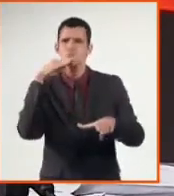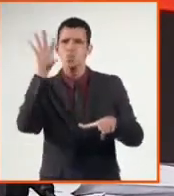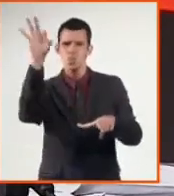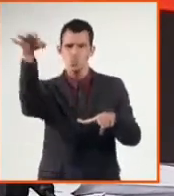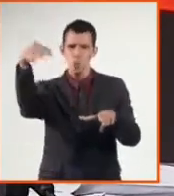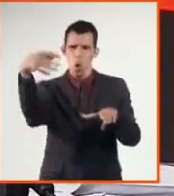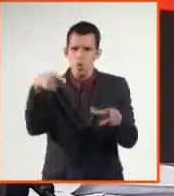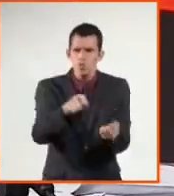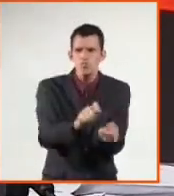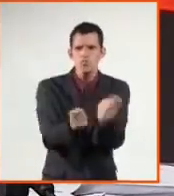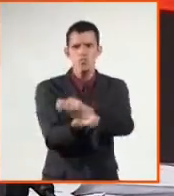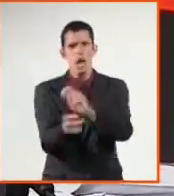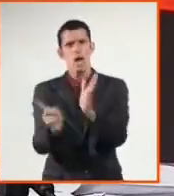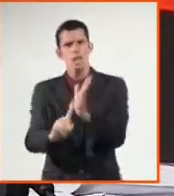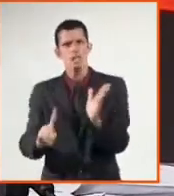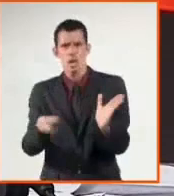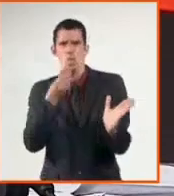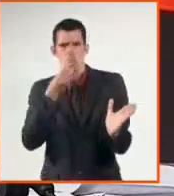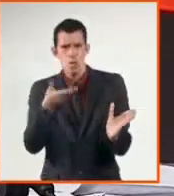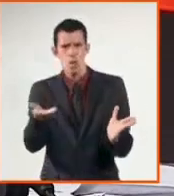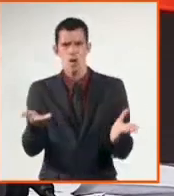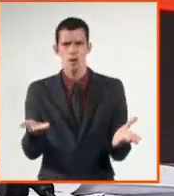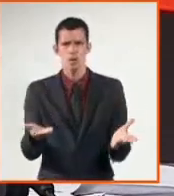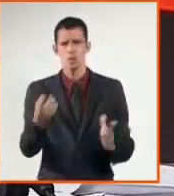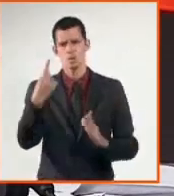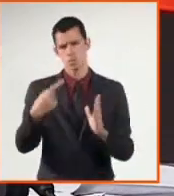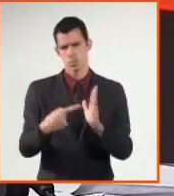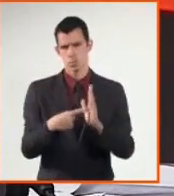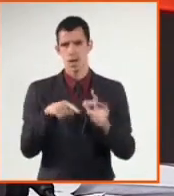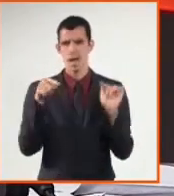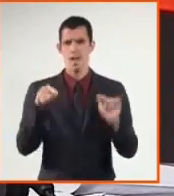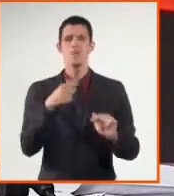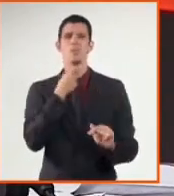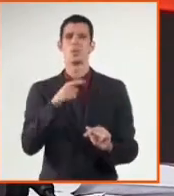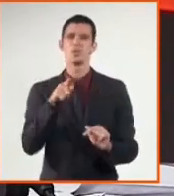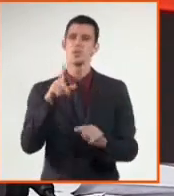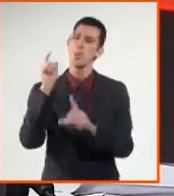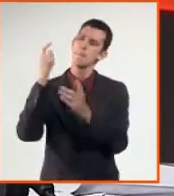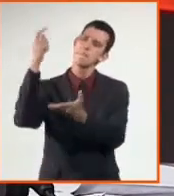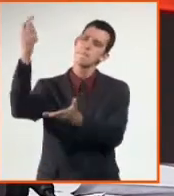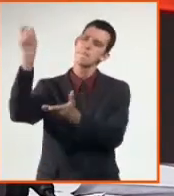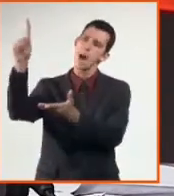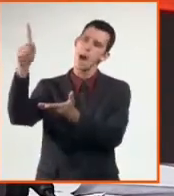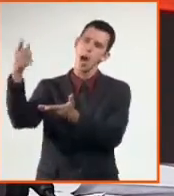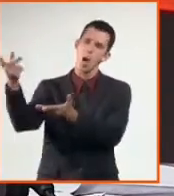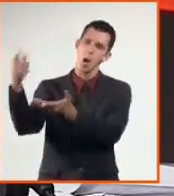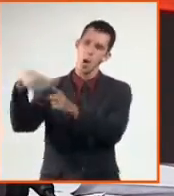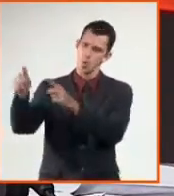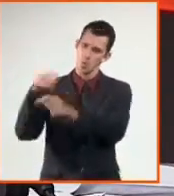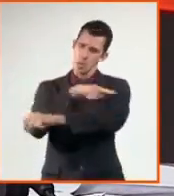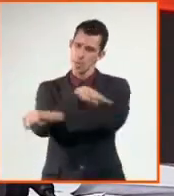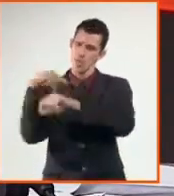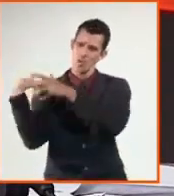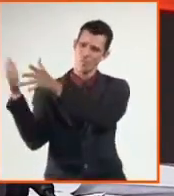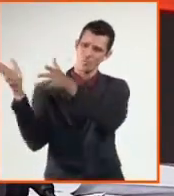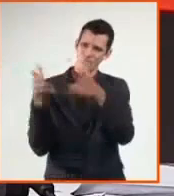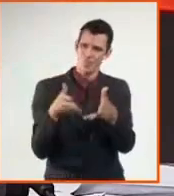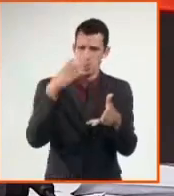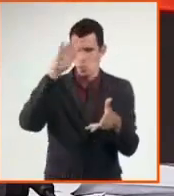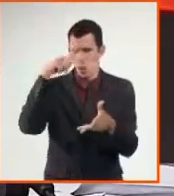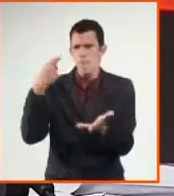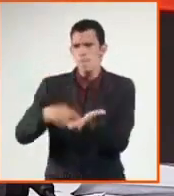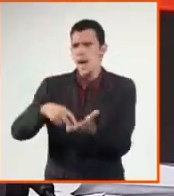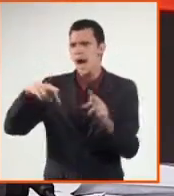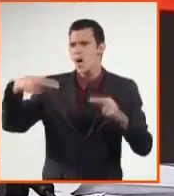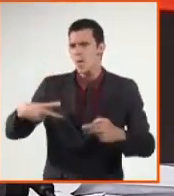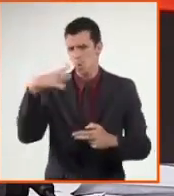con los aranceles los temas fiscales de comercialización de créditos y otros pero que favorezcan